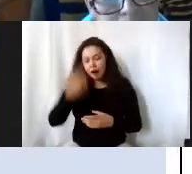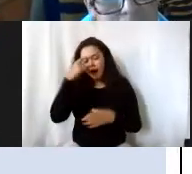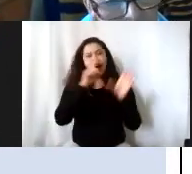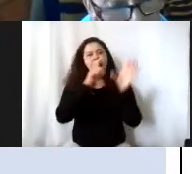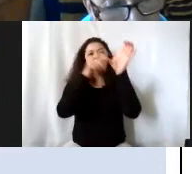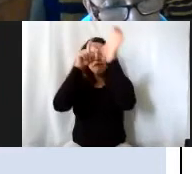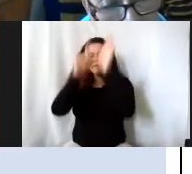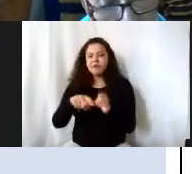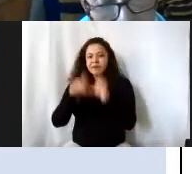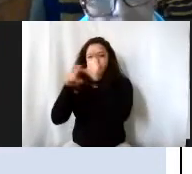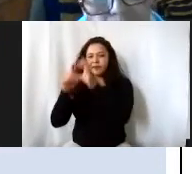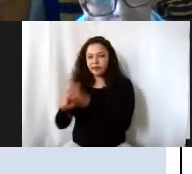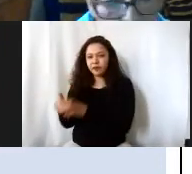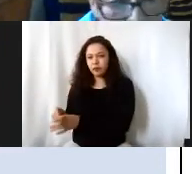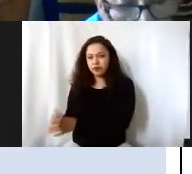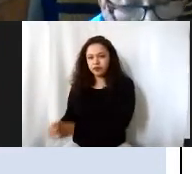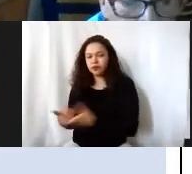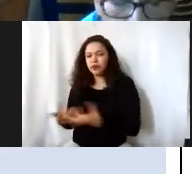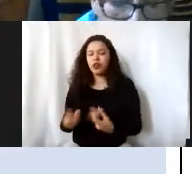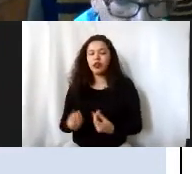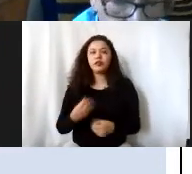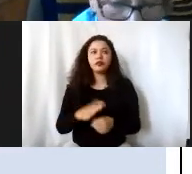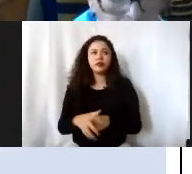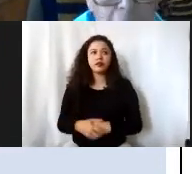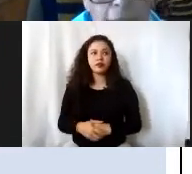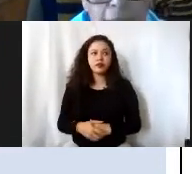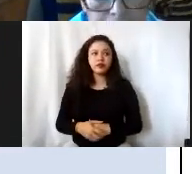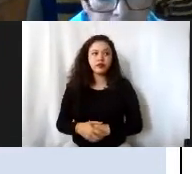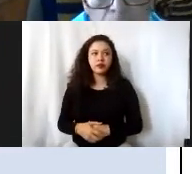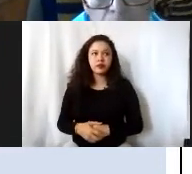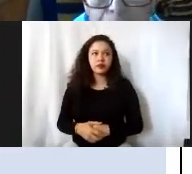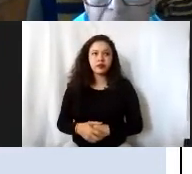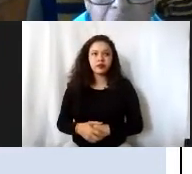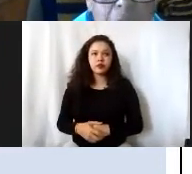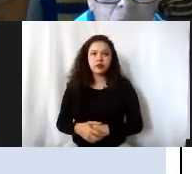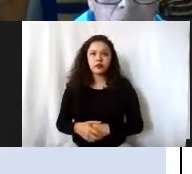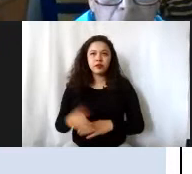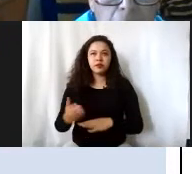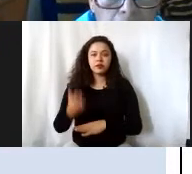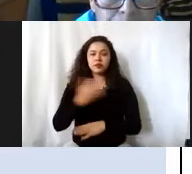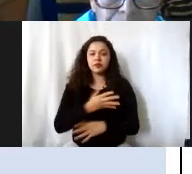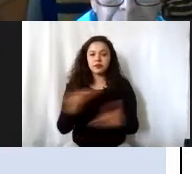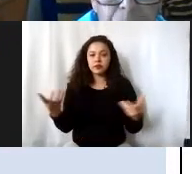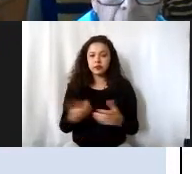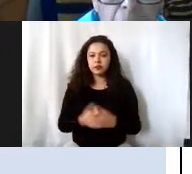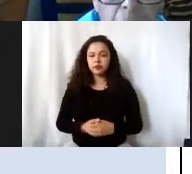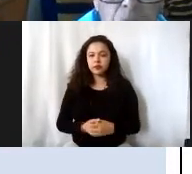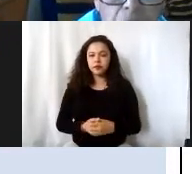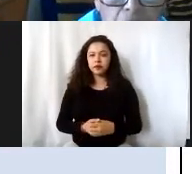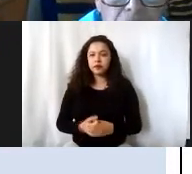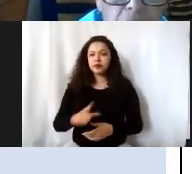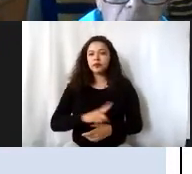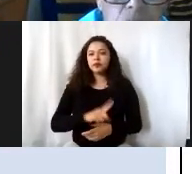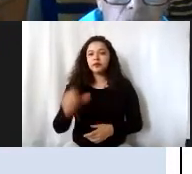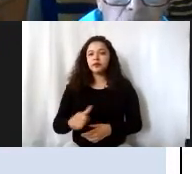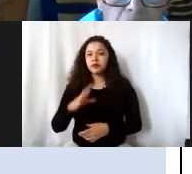está solicitando. En el anterior es general. Después tenemos la